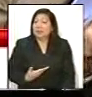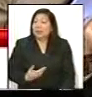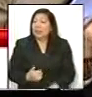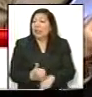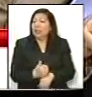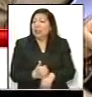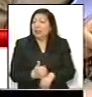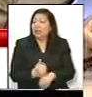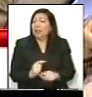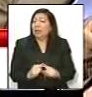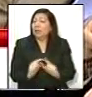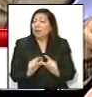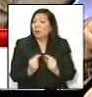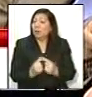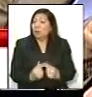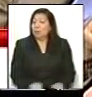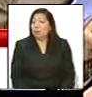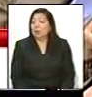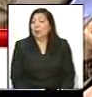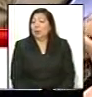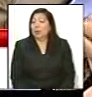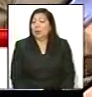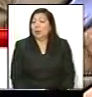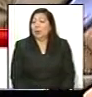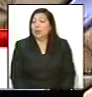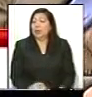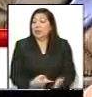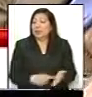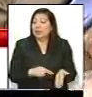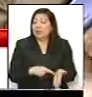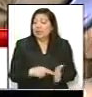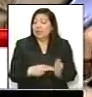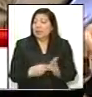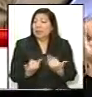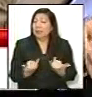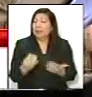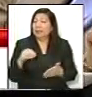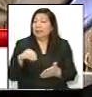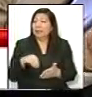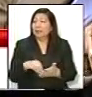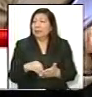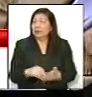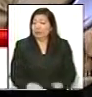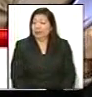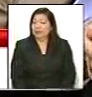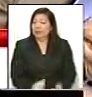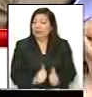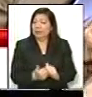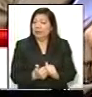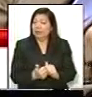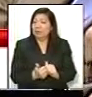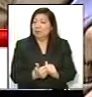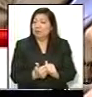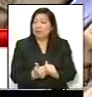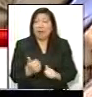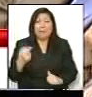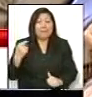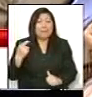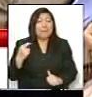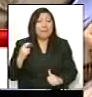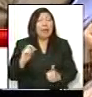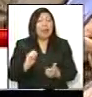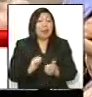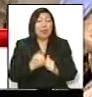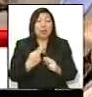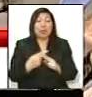voceros de las distintas bancadas en materia de lo que significa esta propuesta de llamada reforma política. De